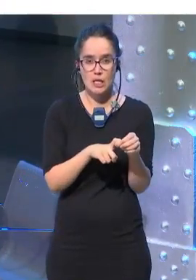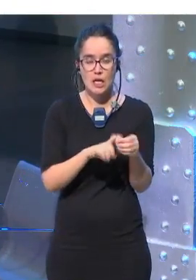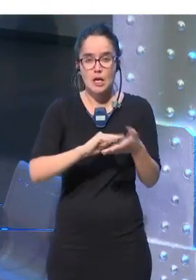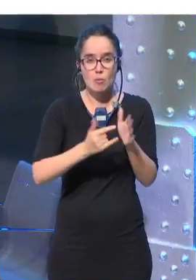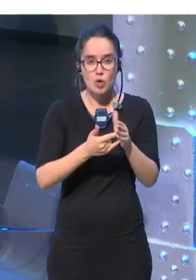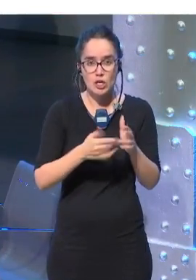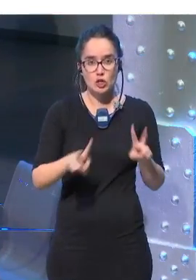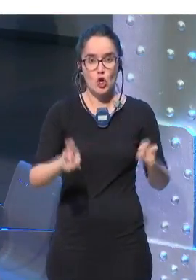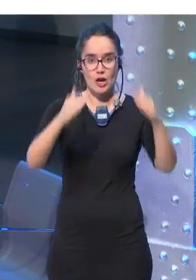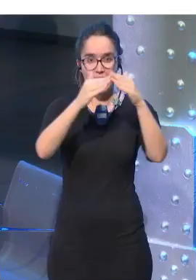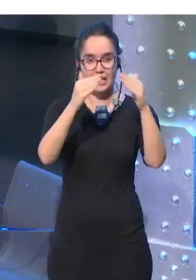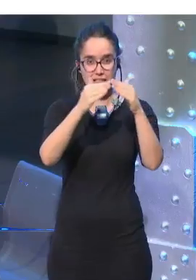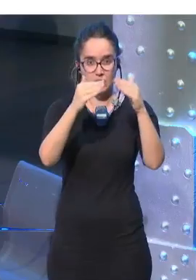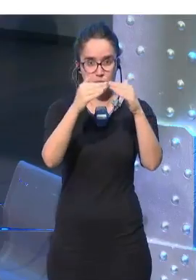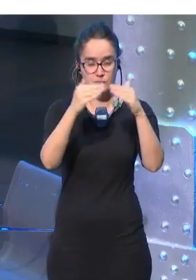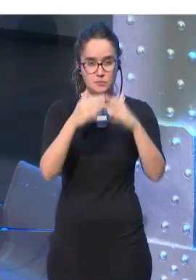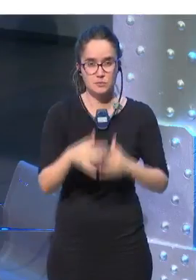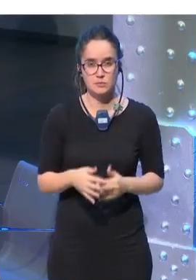el proyecto de la casa.